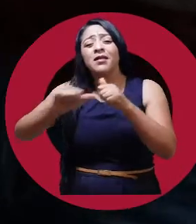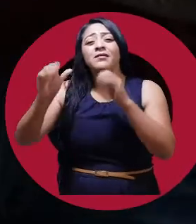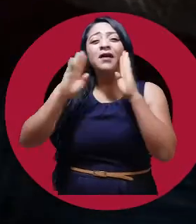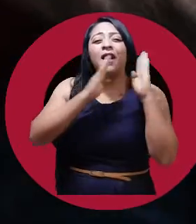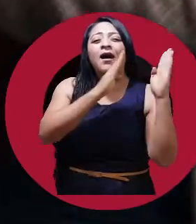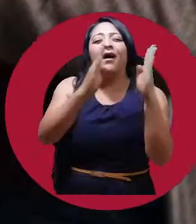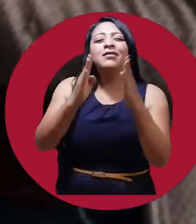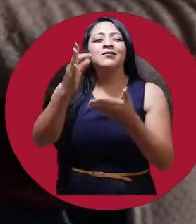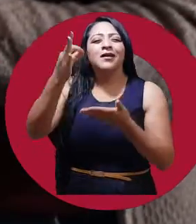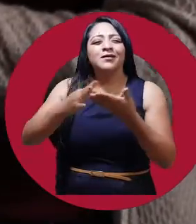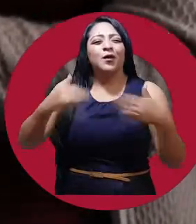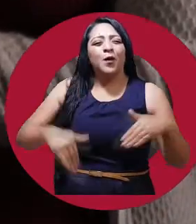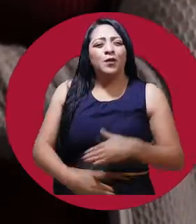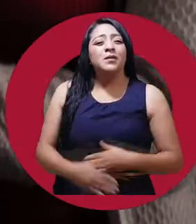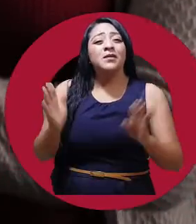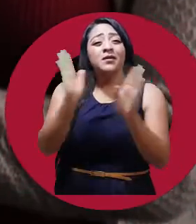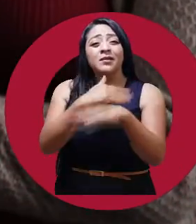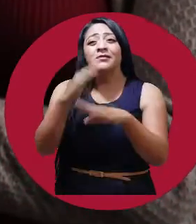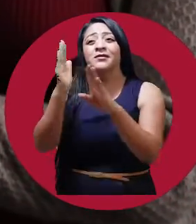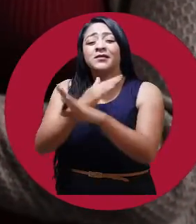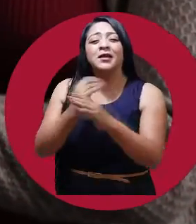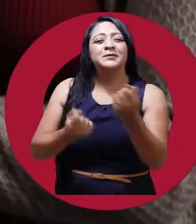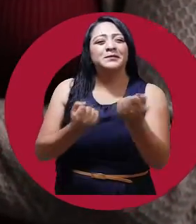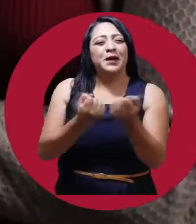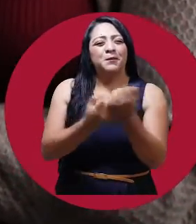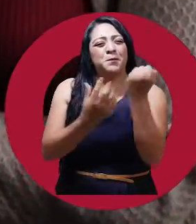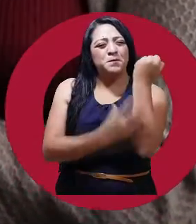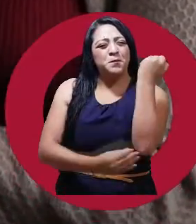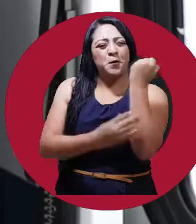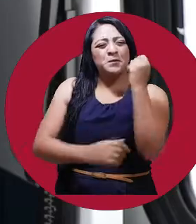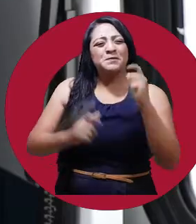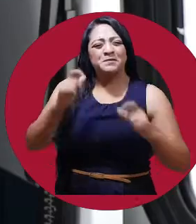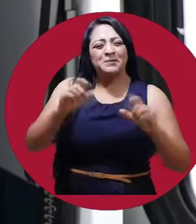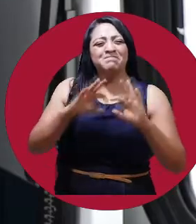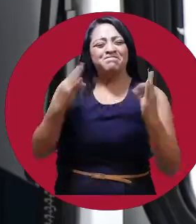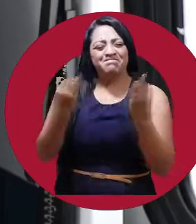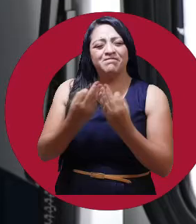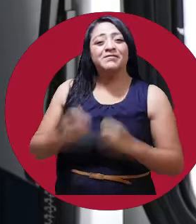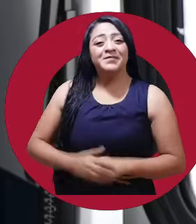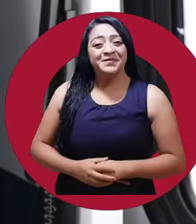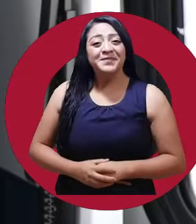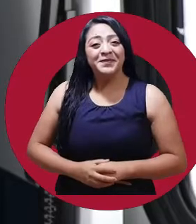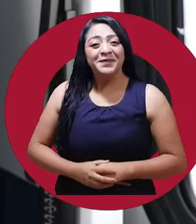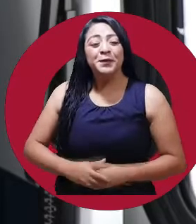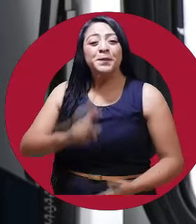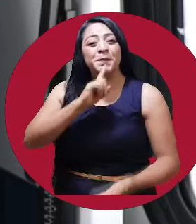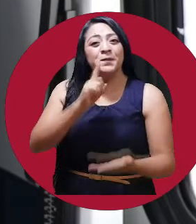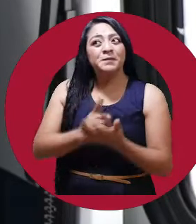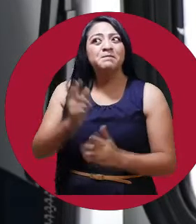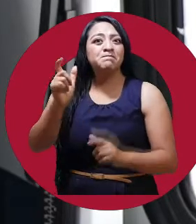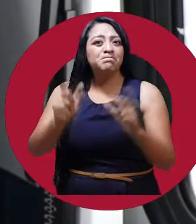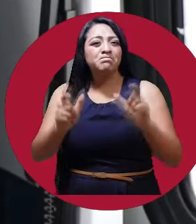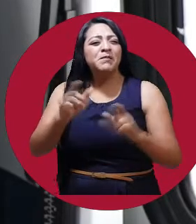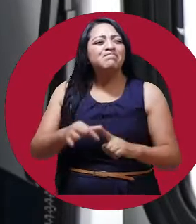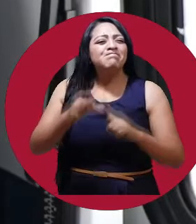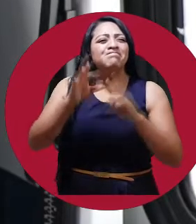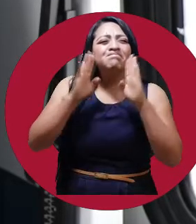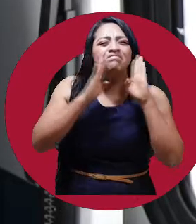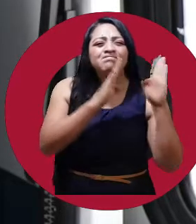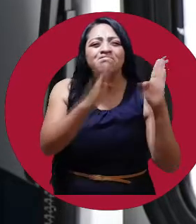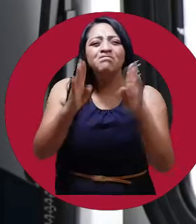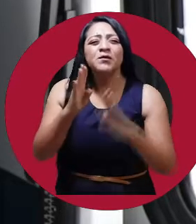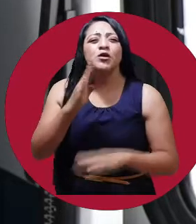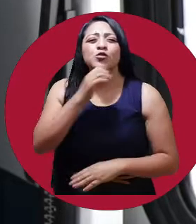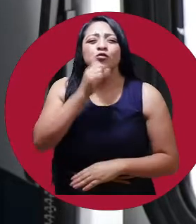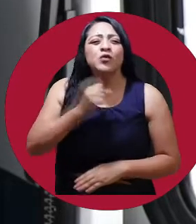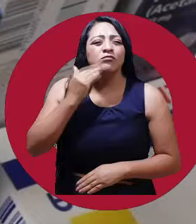médica gratuita, de manera especial a familias de escasos recursos económicos. Y en este caso, pues, las personas de atención prioritaria, que son